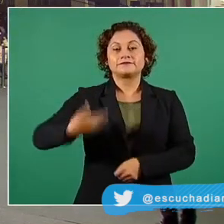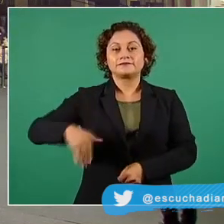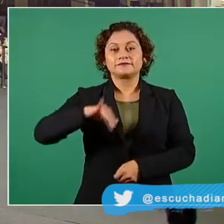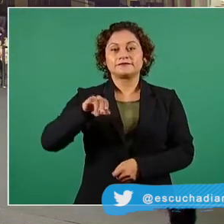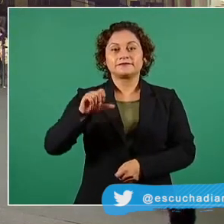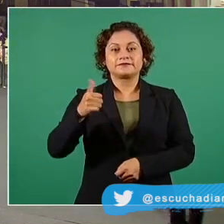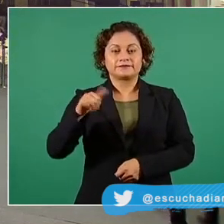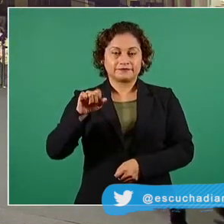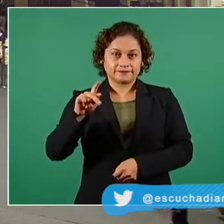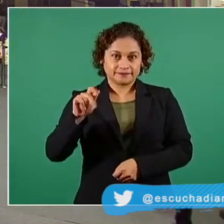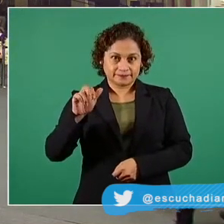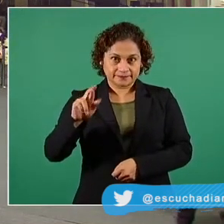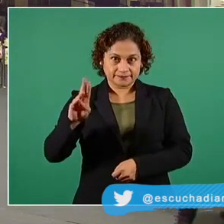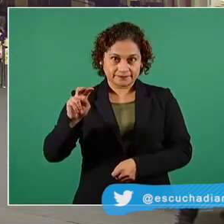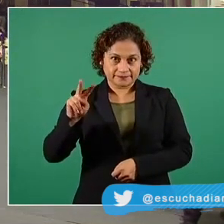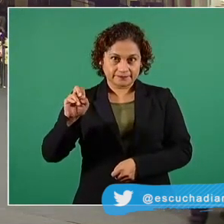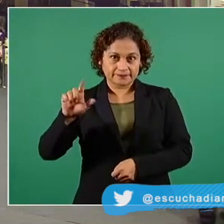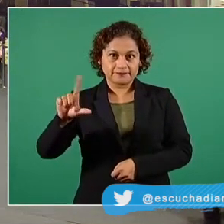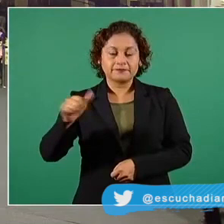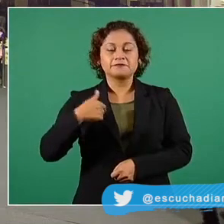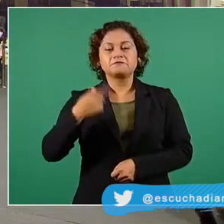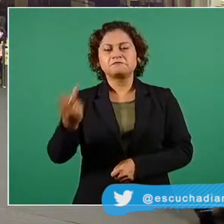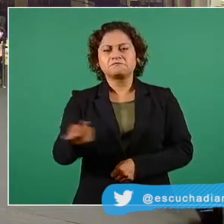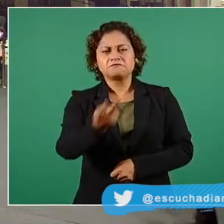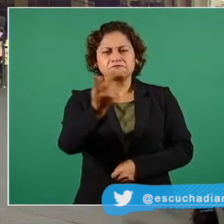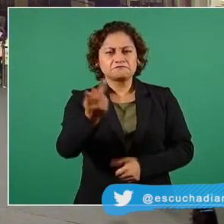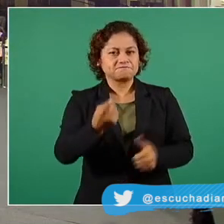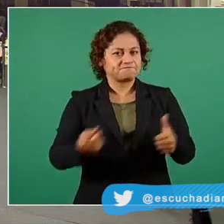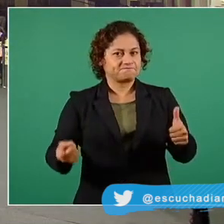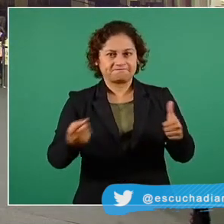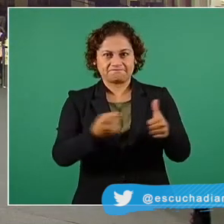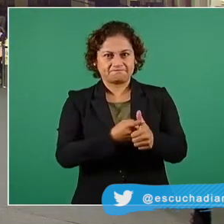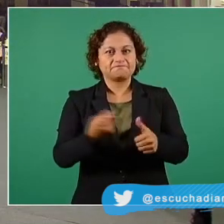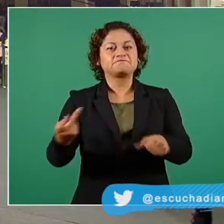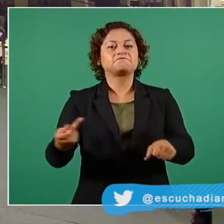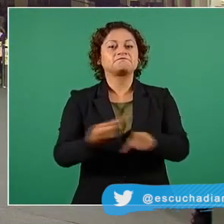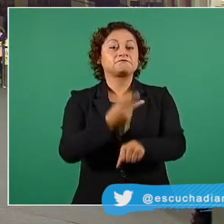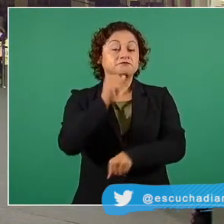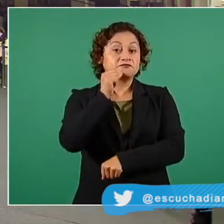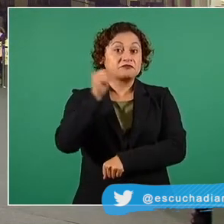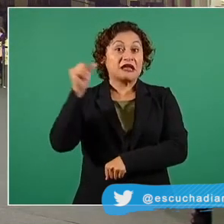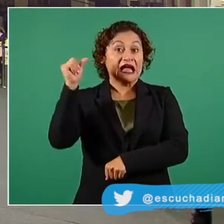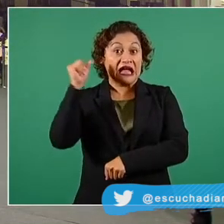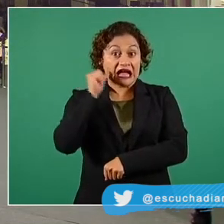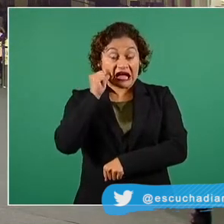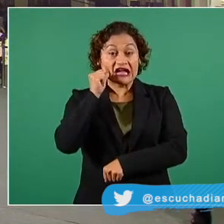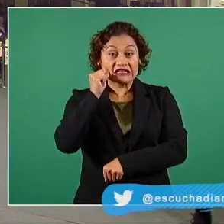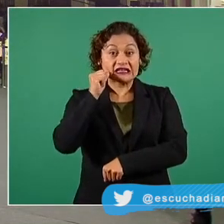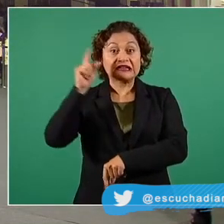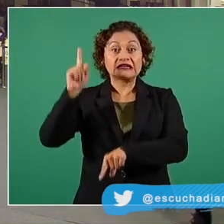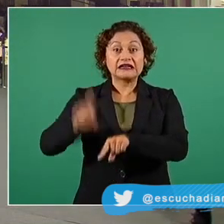urgente y de limitar el desorden y privilegios de manera inconstitucional de los que aún gozan.